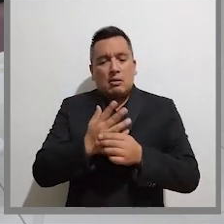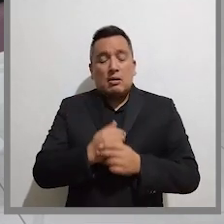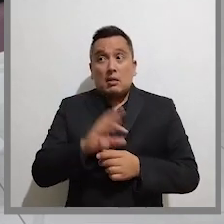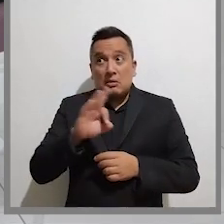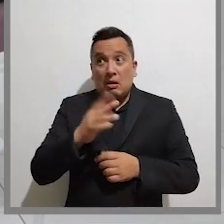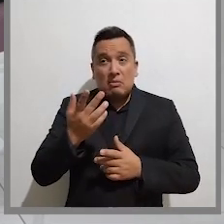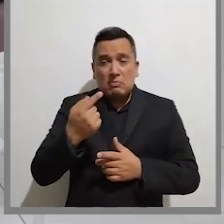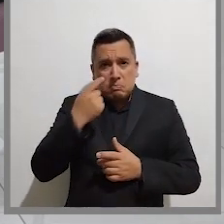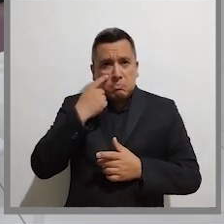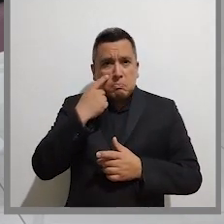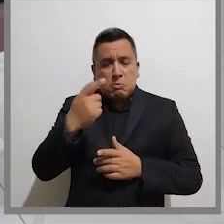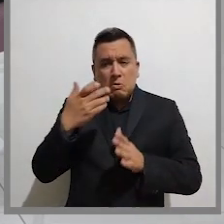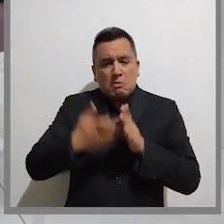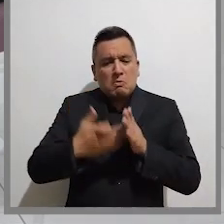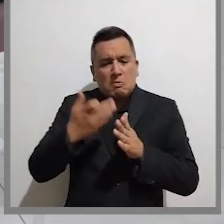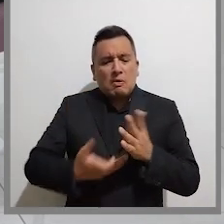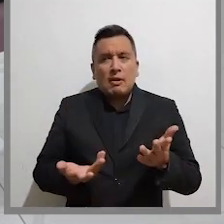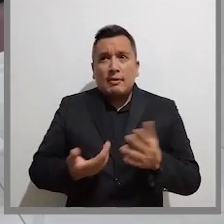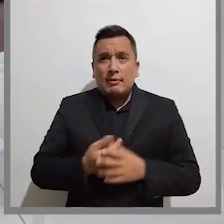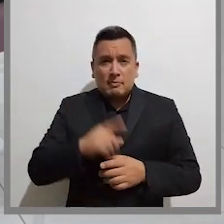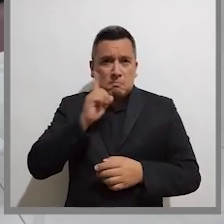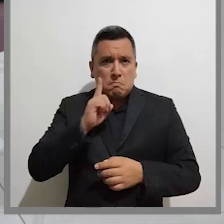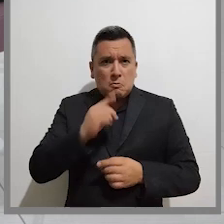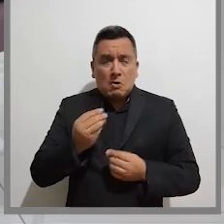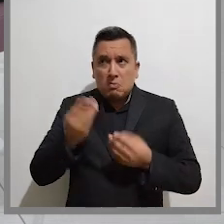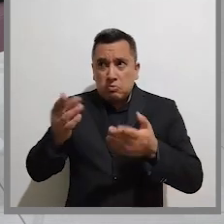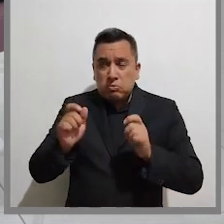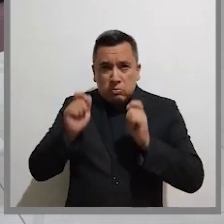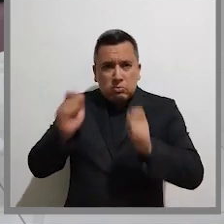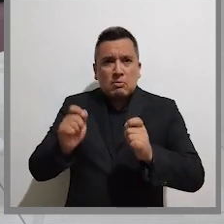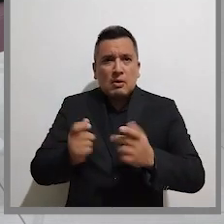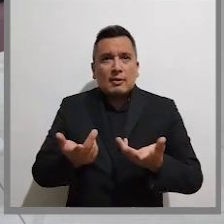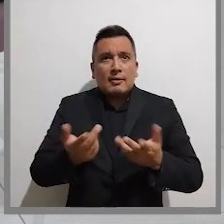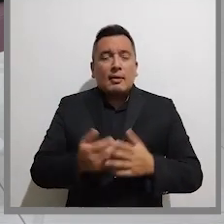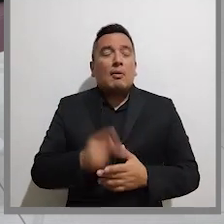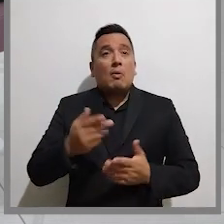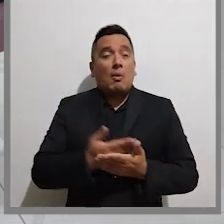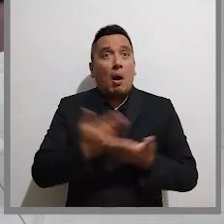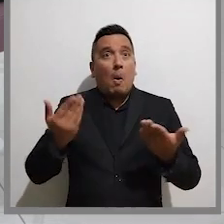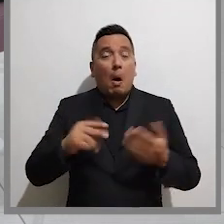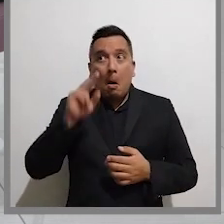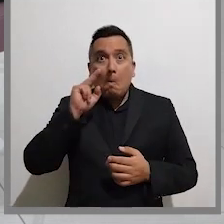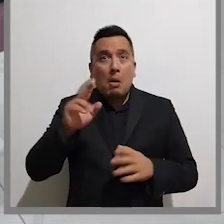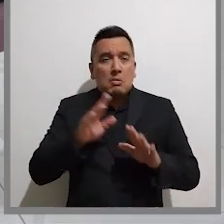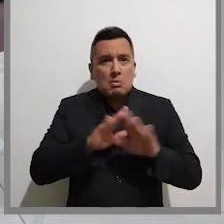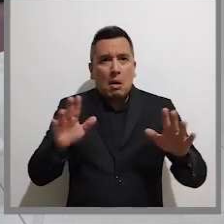no ver una figura o una mujer con rostro es una connotación diferente. Ya cuando una mujer